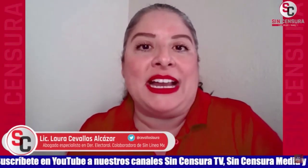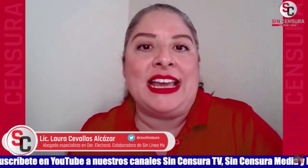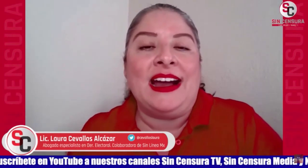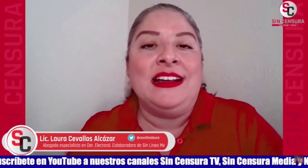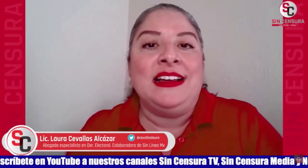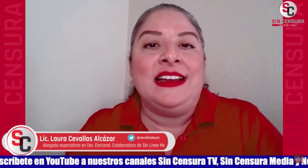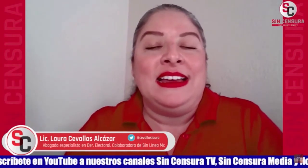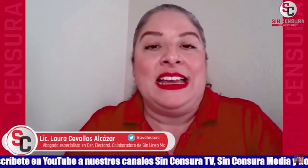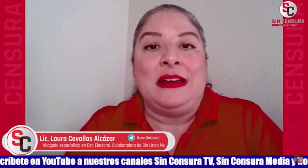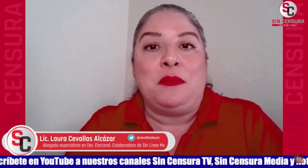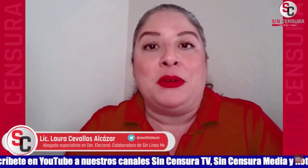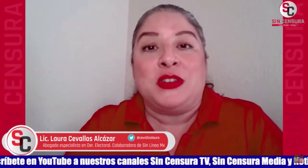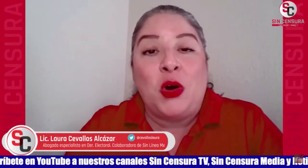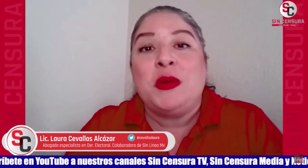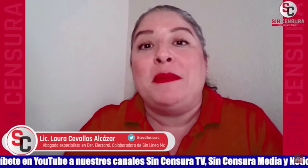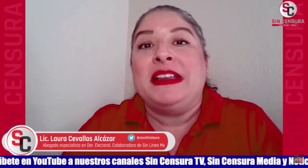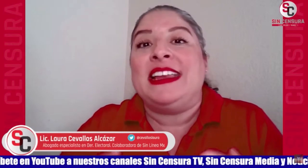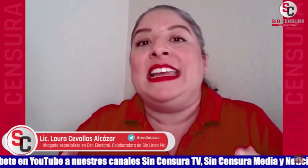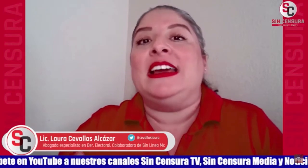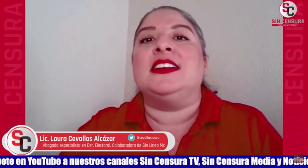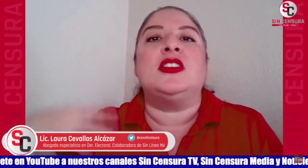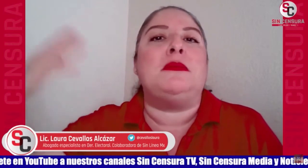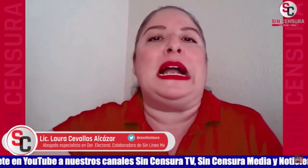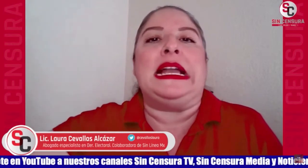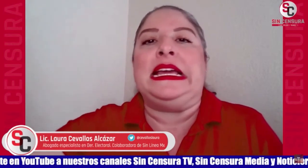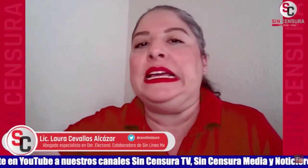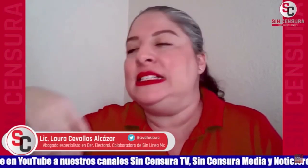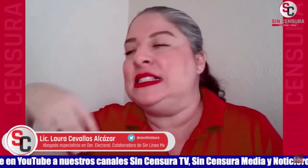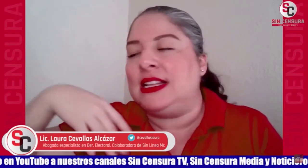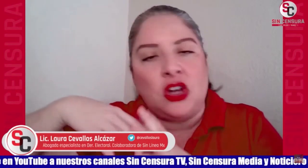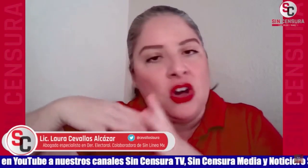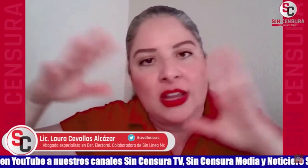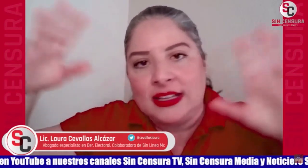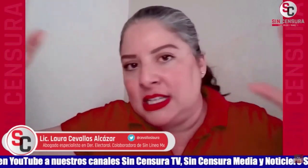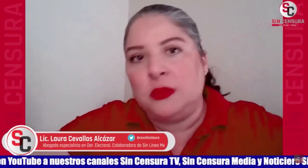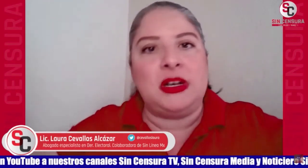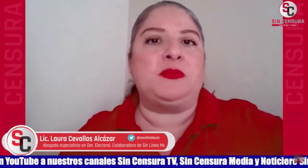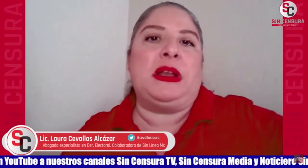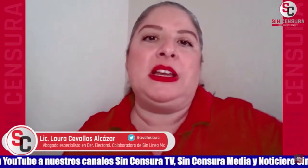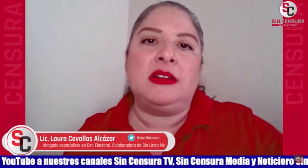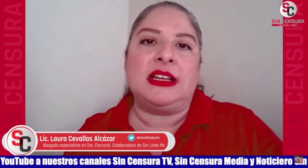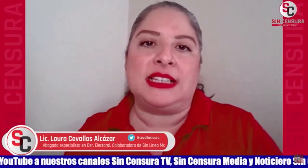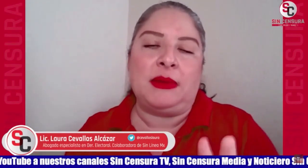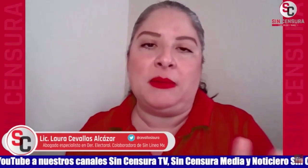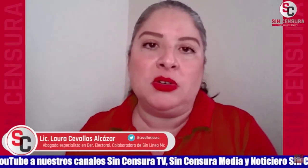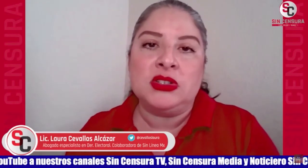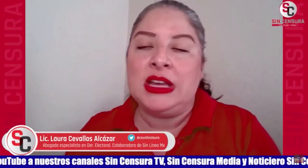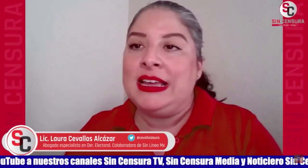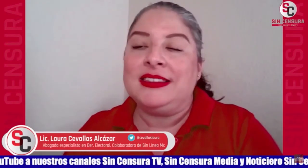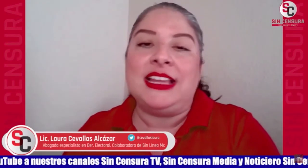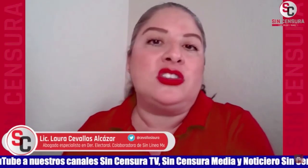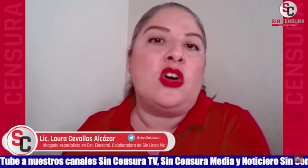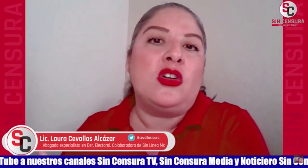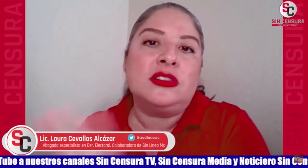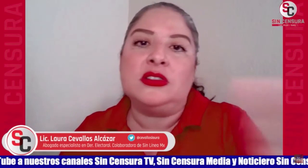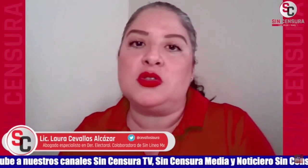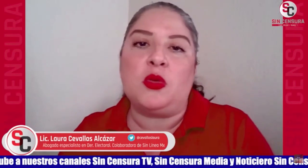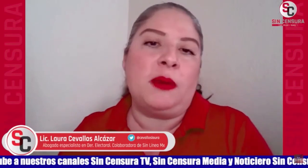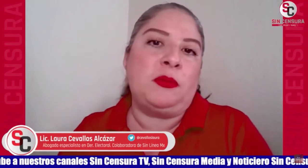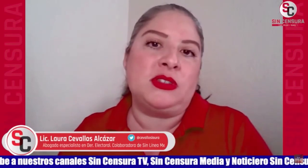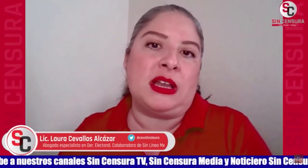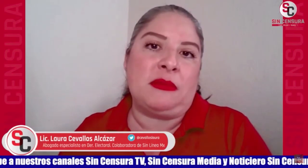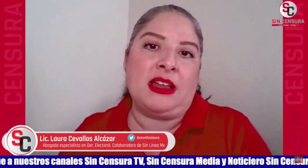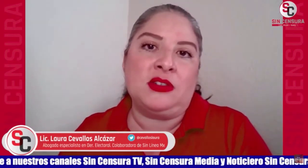que acarrearía, pues obviamente el ingreso de Marines y de todo, así como las películas que vemos, de todos